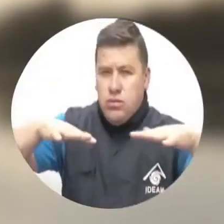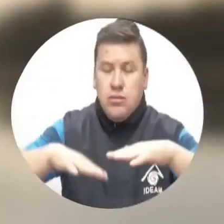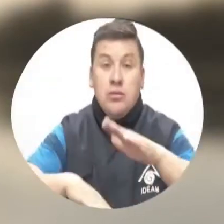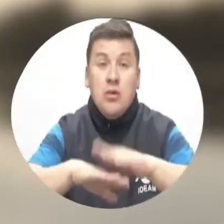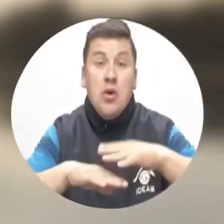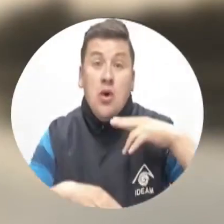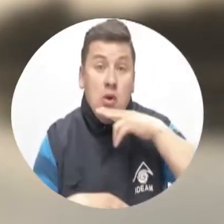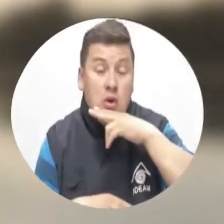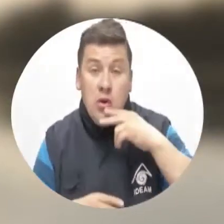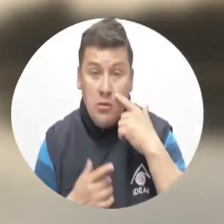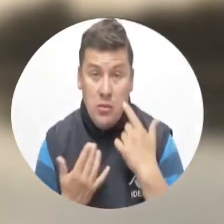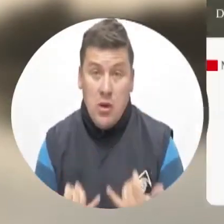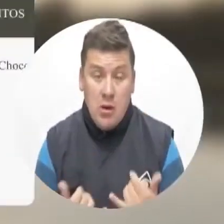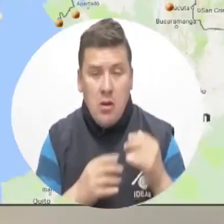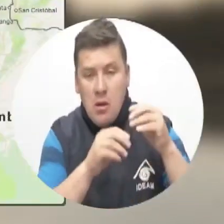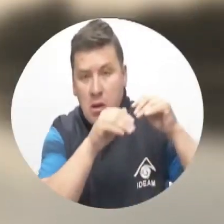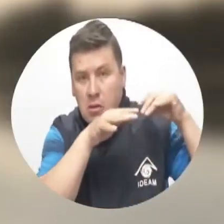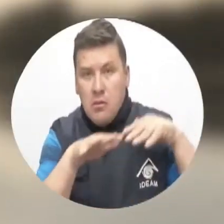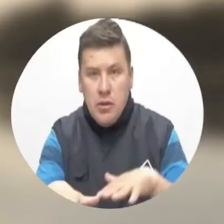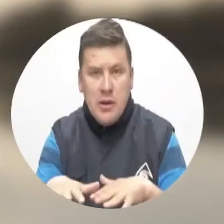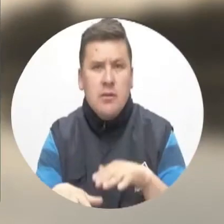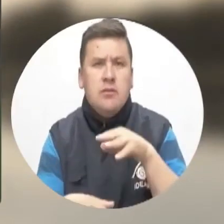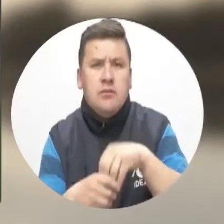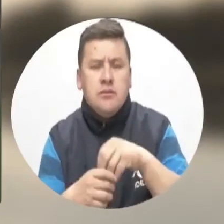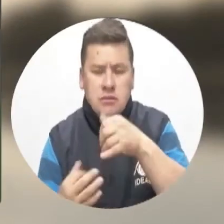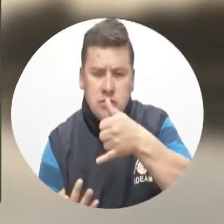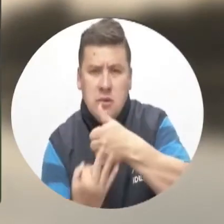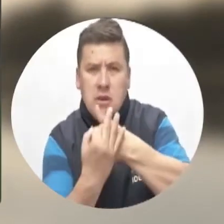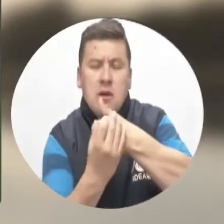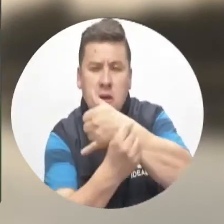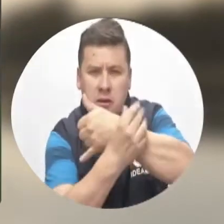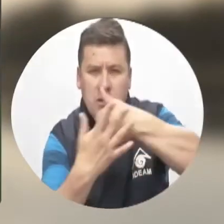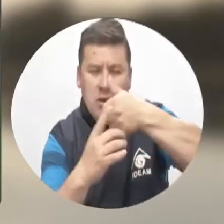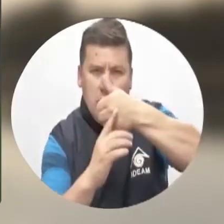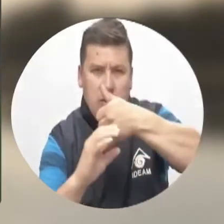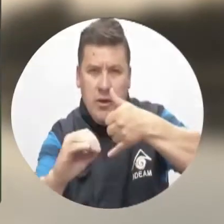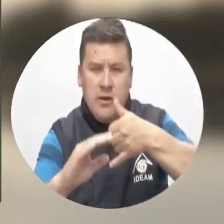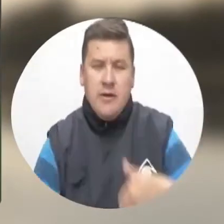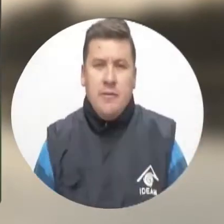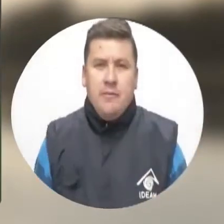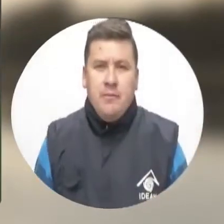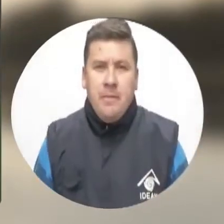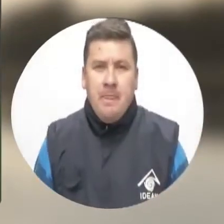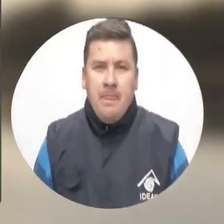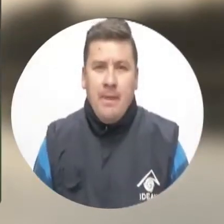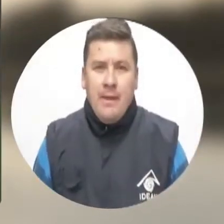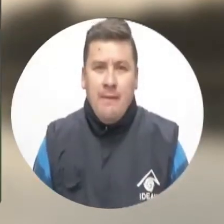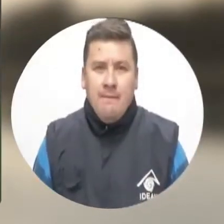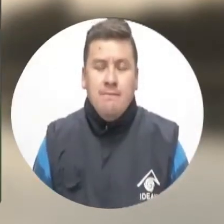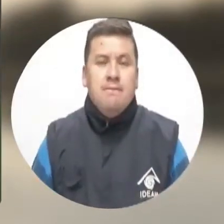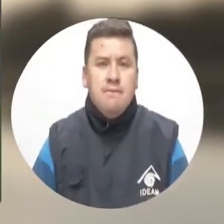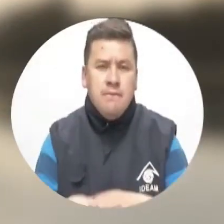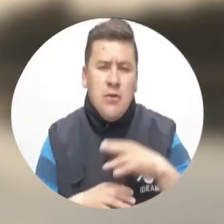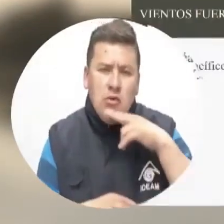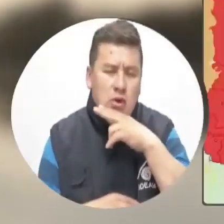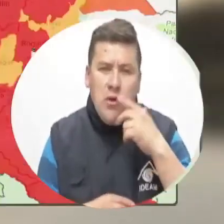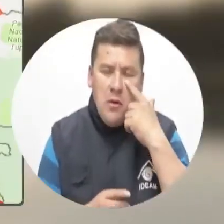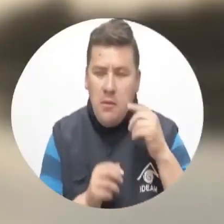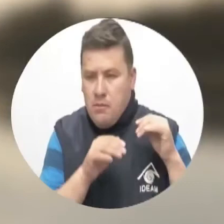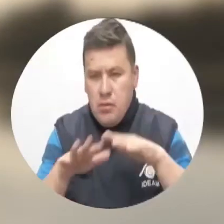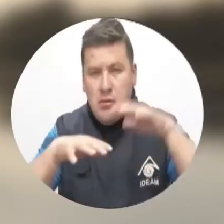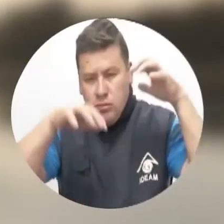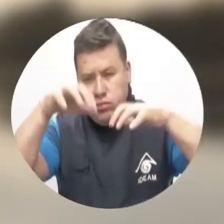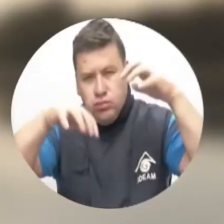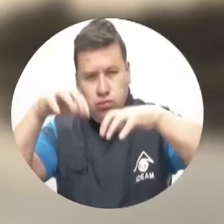Orinoquía. Alerta roja por derrumbes en varios municipios ubicados en el departamento del Chocó. Alerta naranja en San Andrés y Providencia